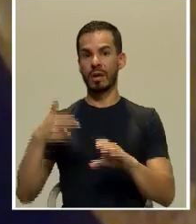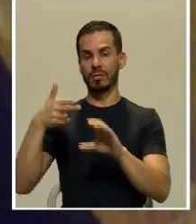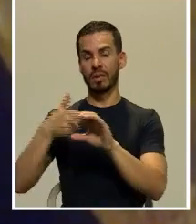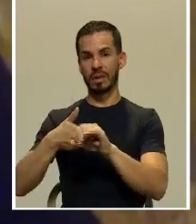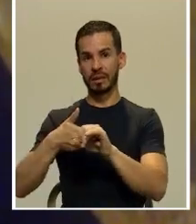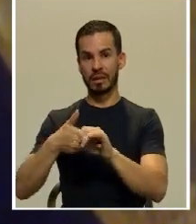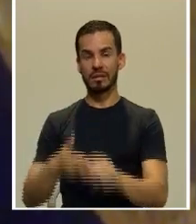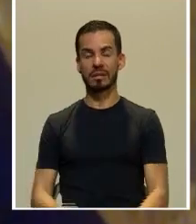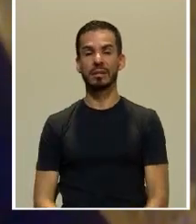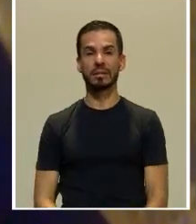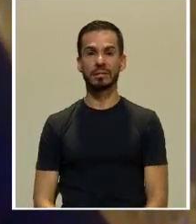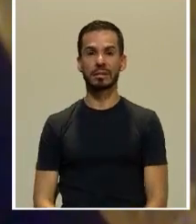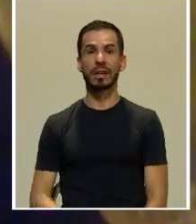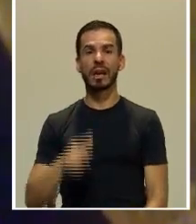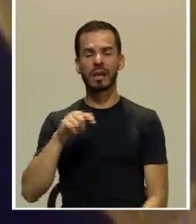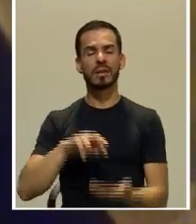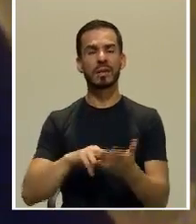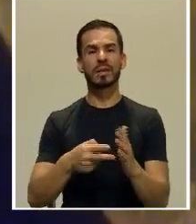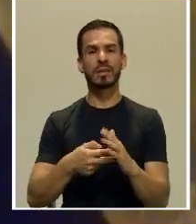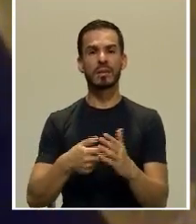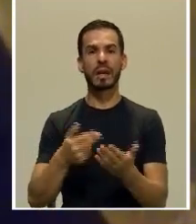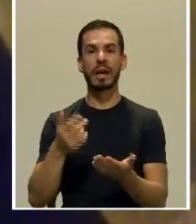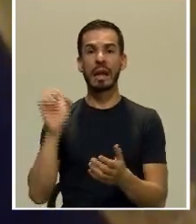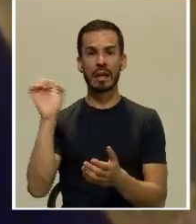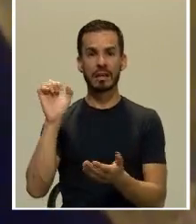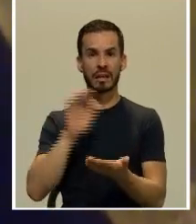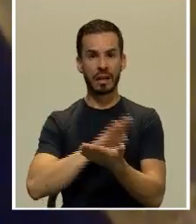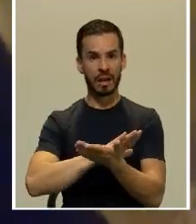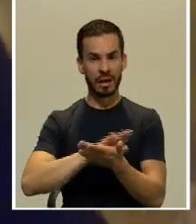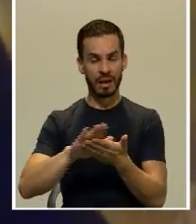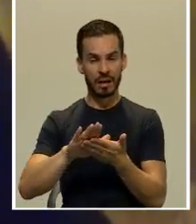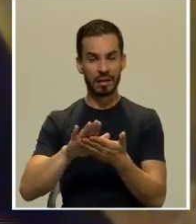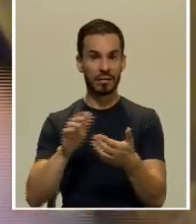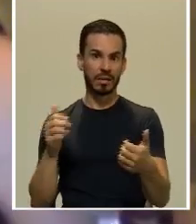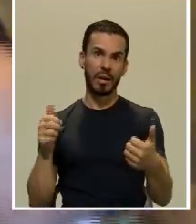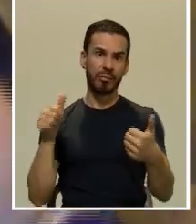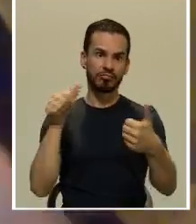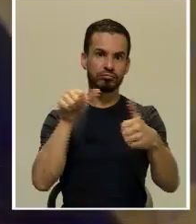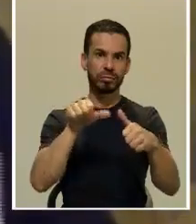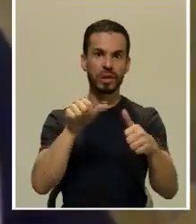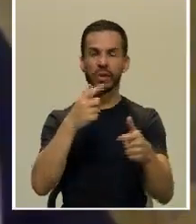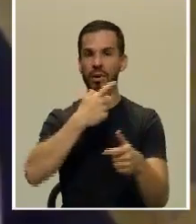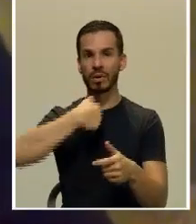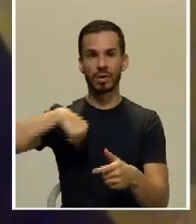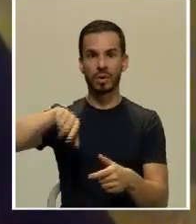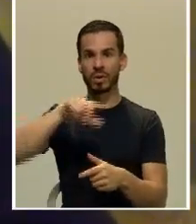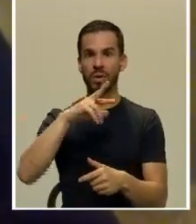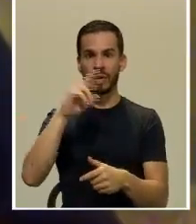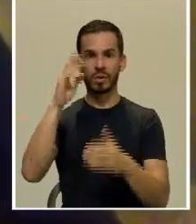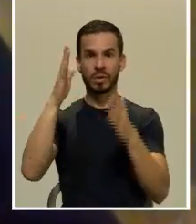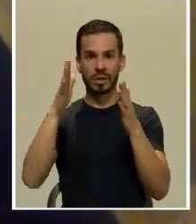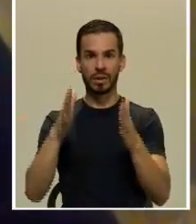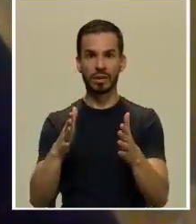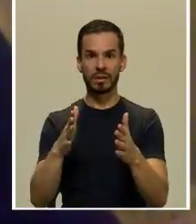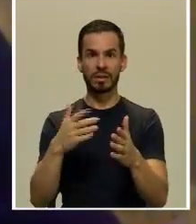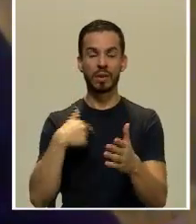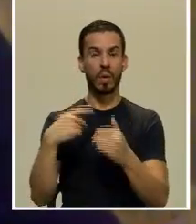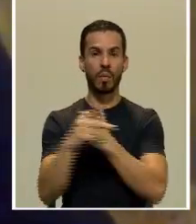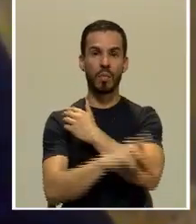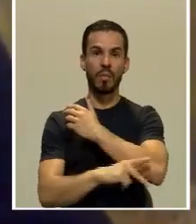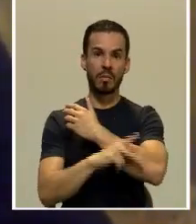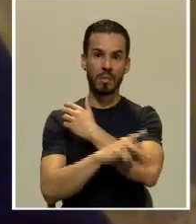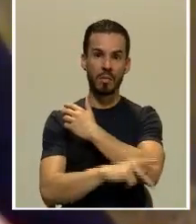diésel. Eso lo que quiere decir que es energía limpia y que va muy de acuerdo a lo que nosotros como costarricenses y